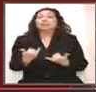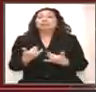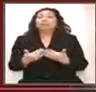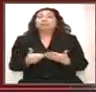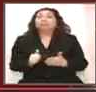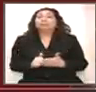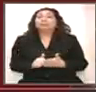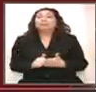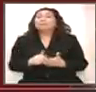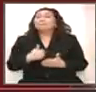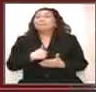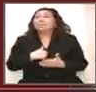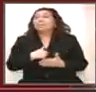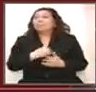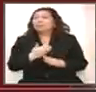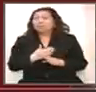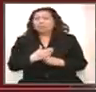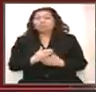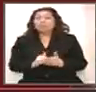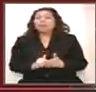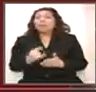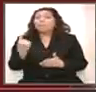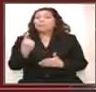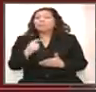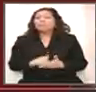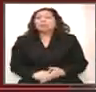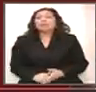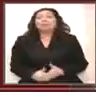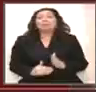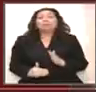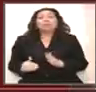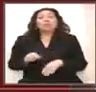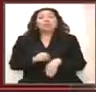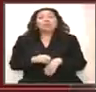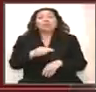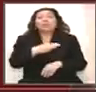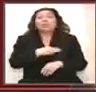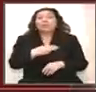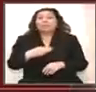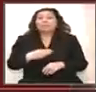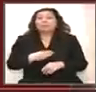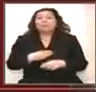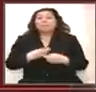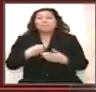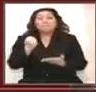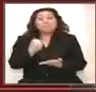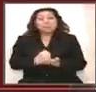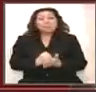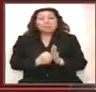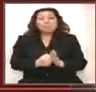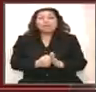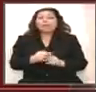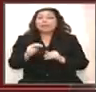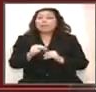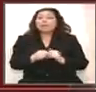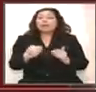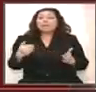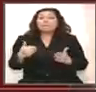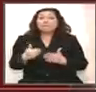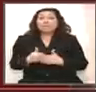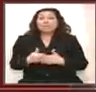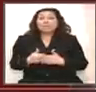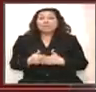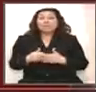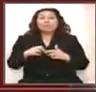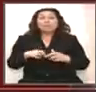siguiendo el mismo método de la primera, fue elevada a Consejo de Ministros y promulgada como política nacional frente a los